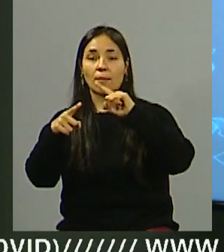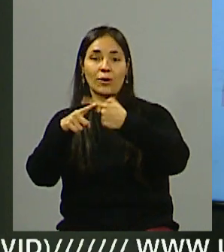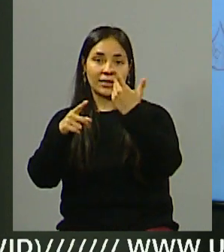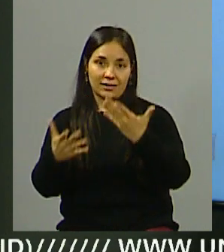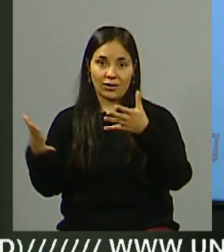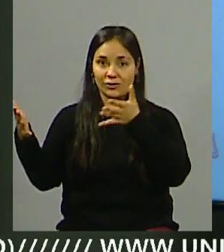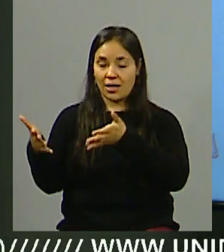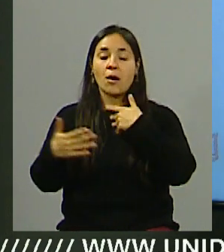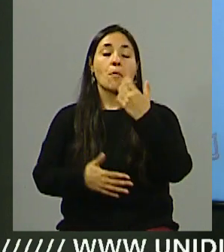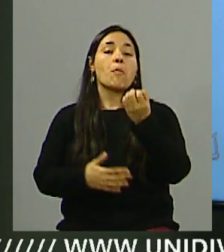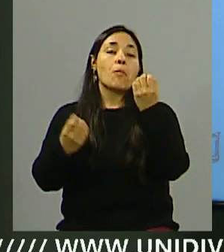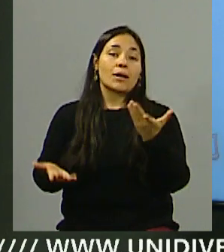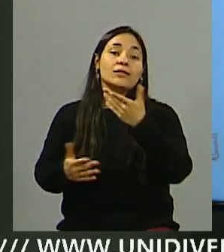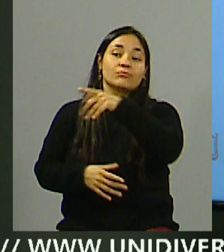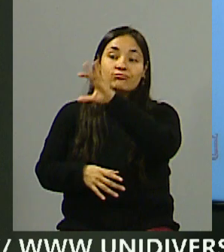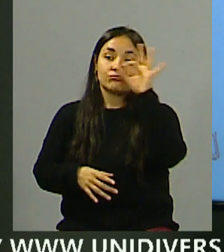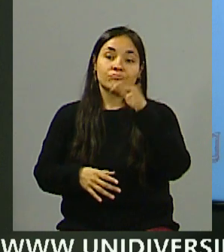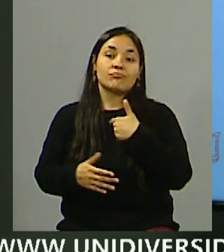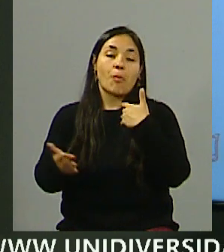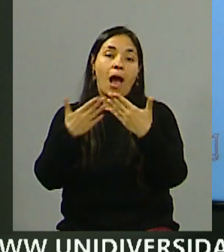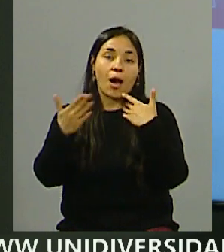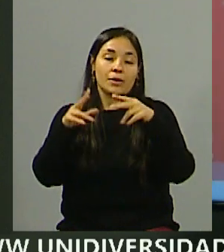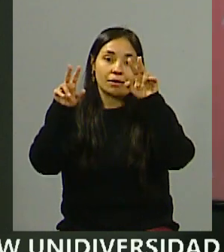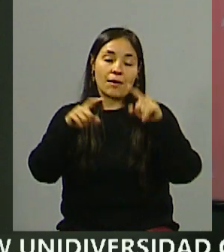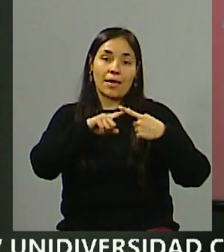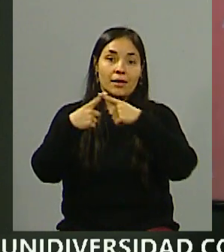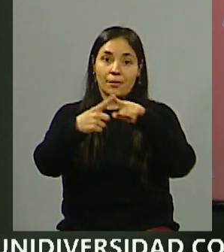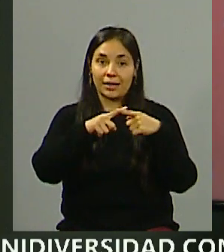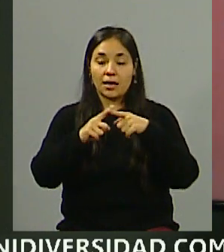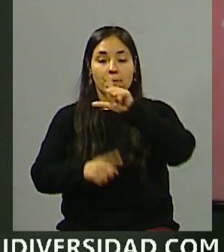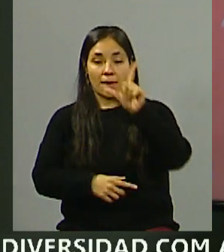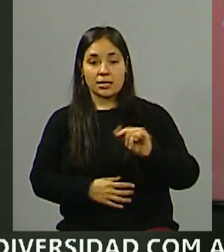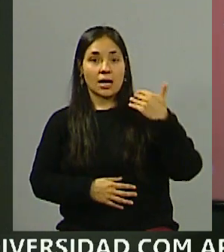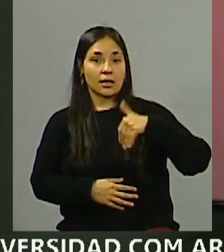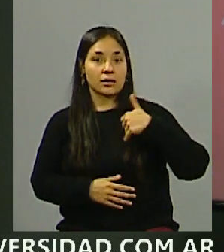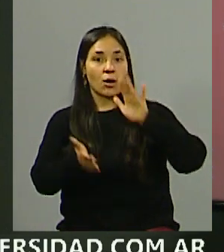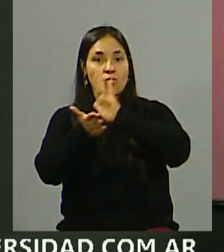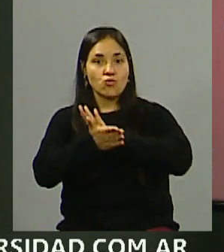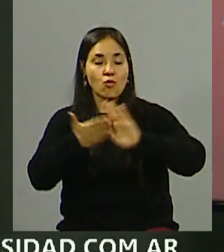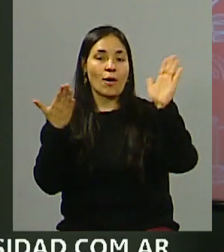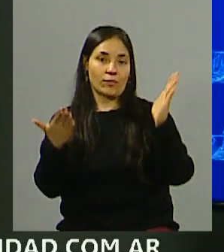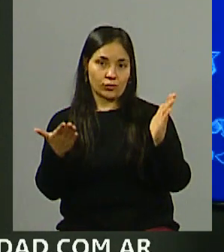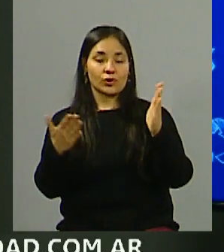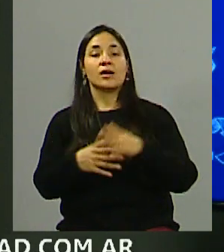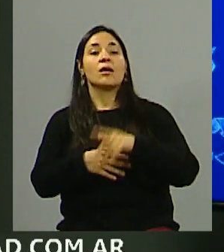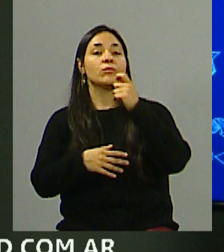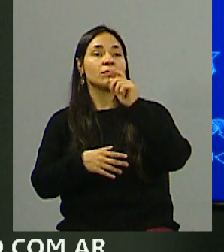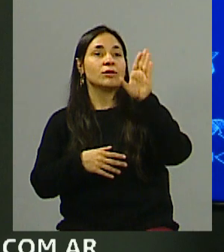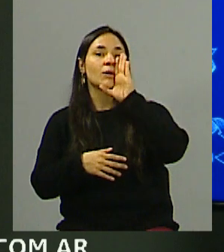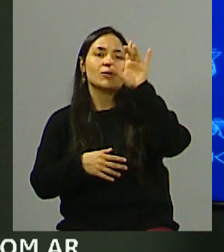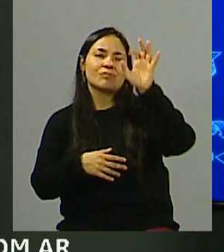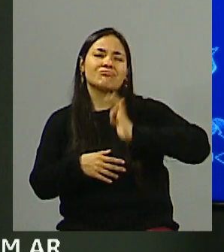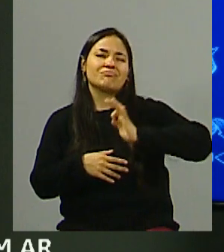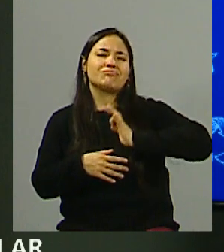convocado para hablar de este tema, de los debates en general. En Argentina son bastante nuevos, hay otros lugares, bueno, por ejemplo Estados Unidos, que